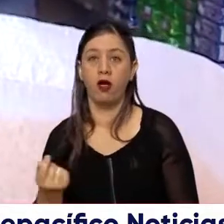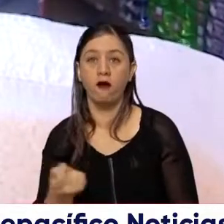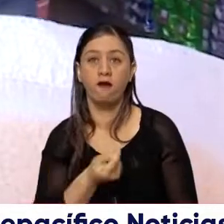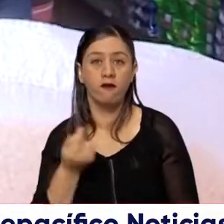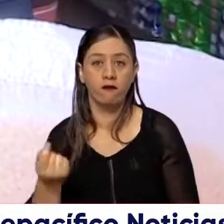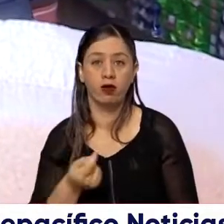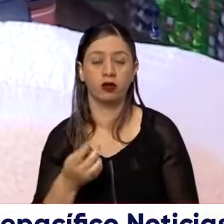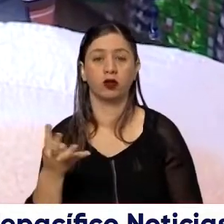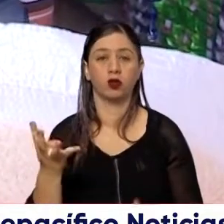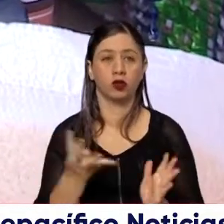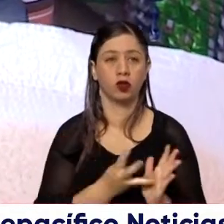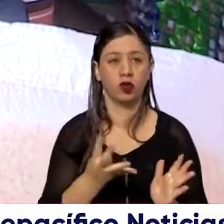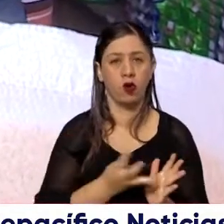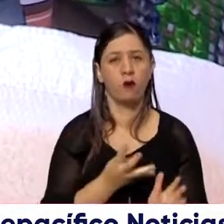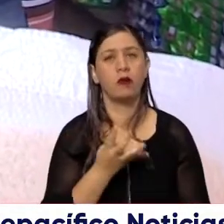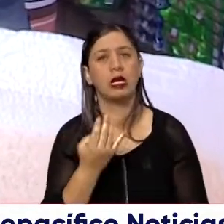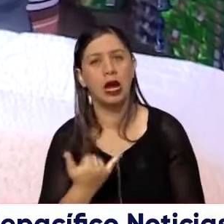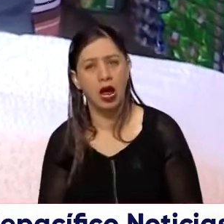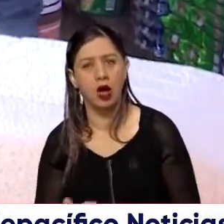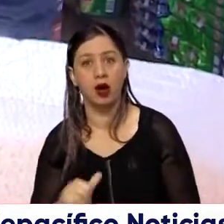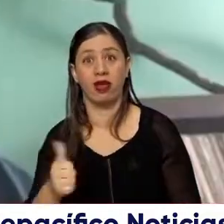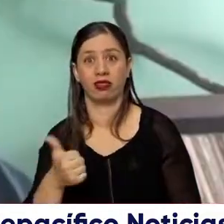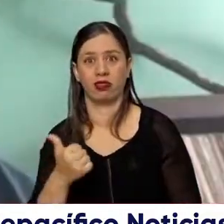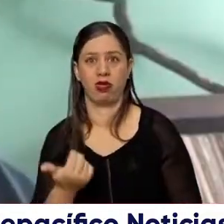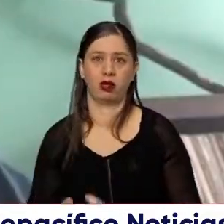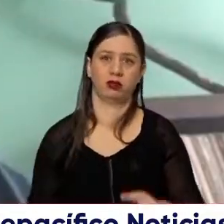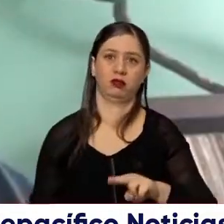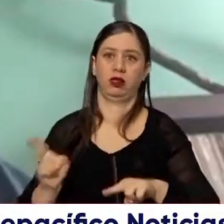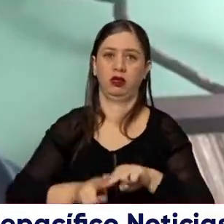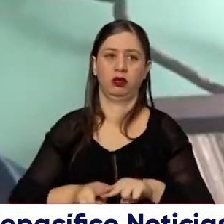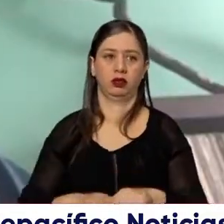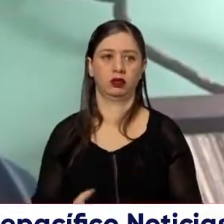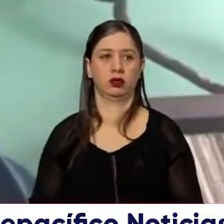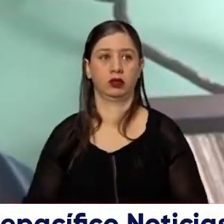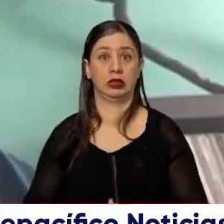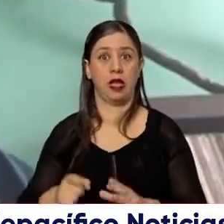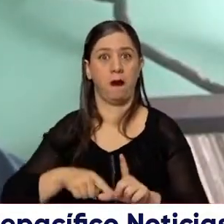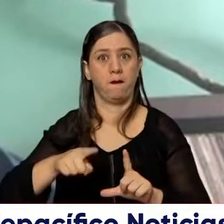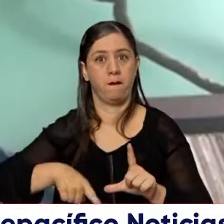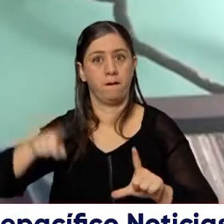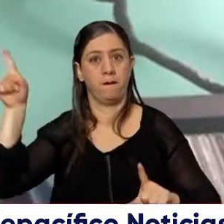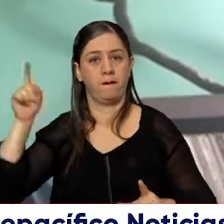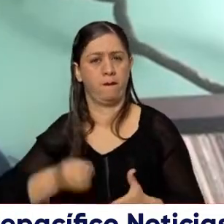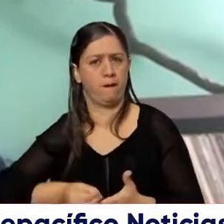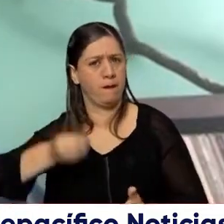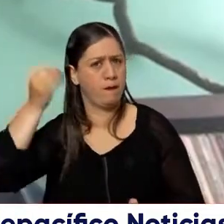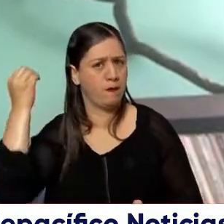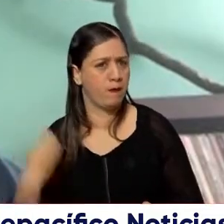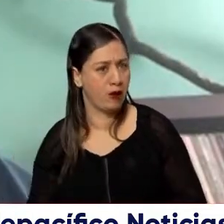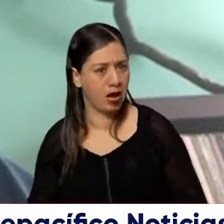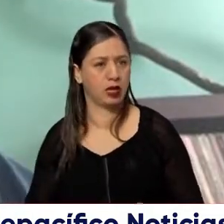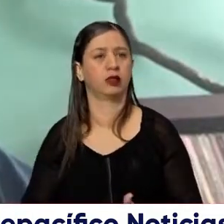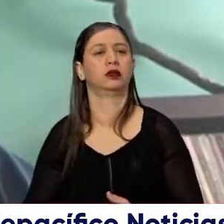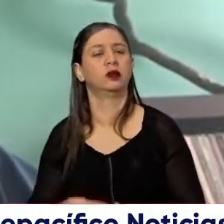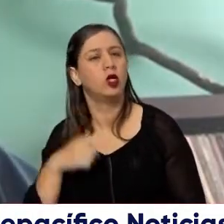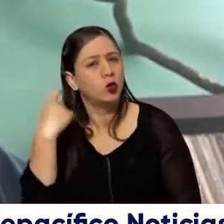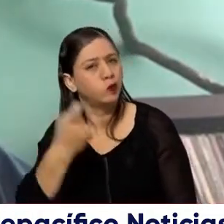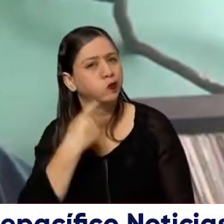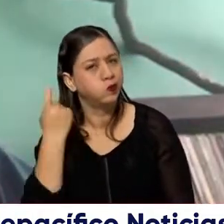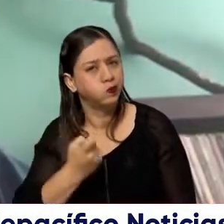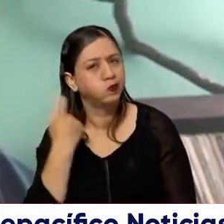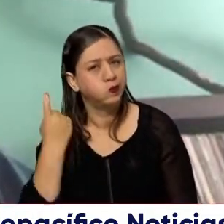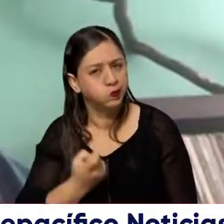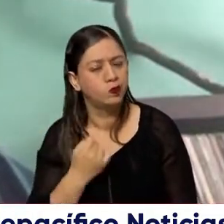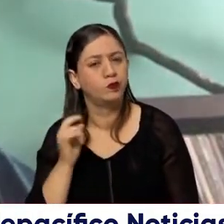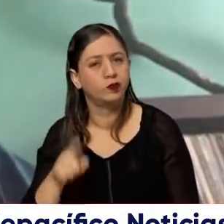calima de 4.436 a 10.800. Digamos que son las alzas más altas. Ese tipo de productos también los podemos buscar en la